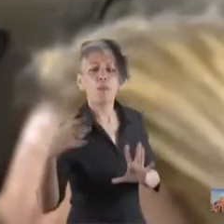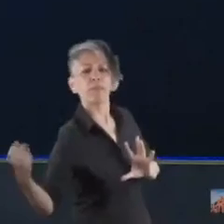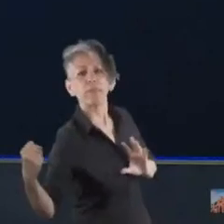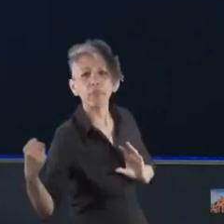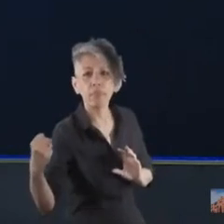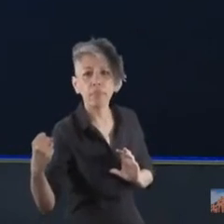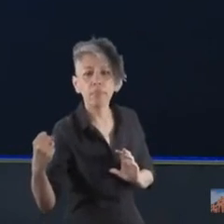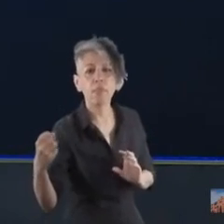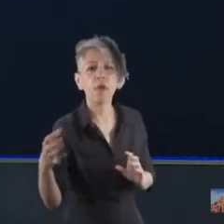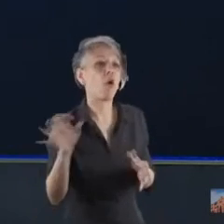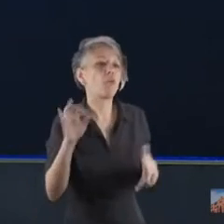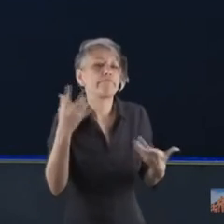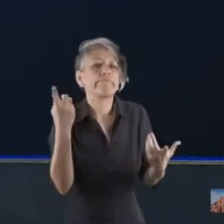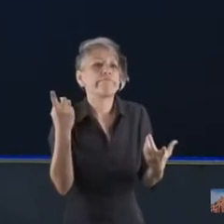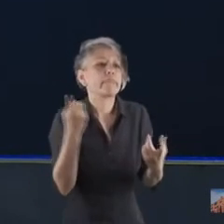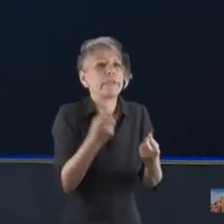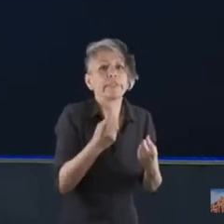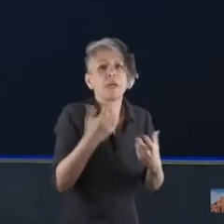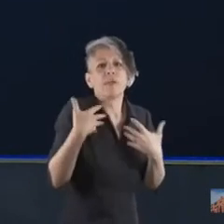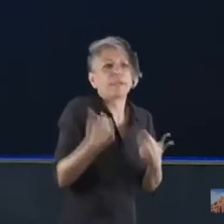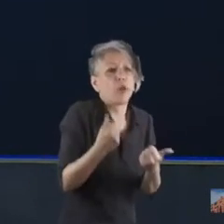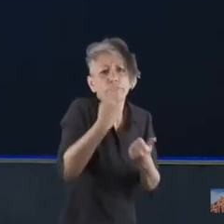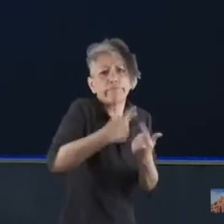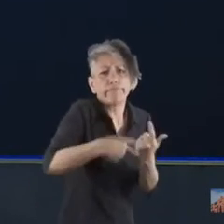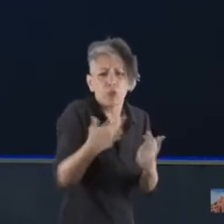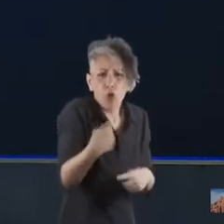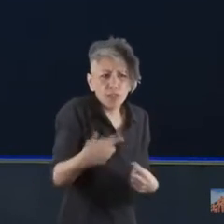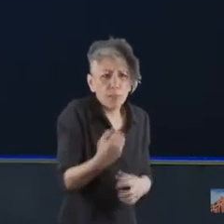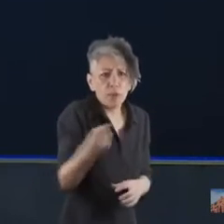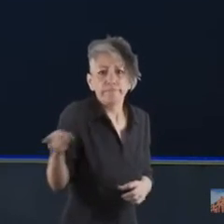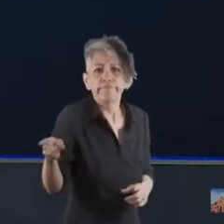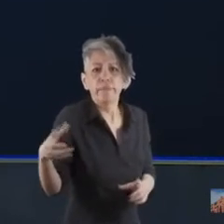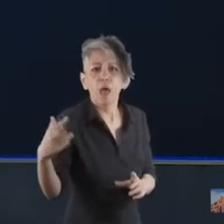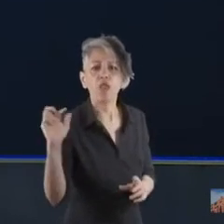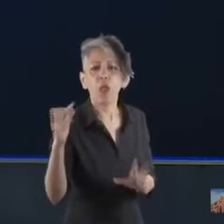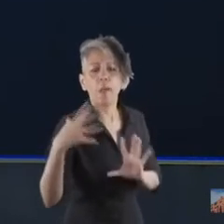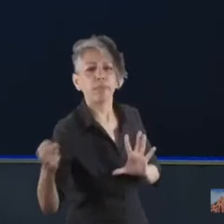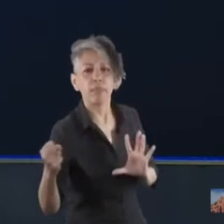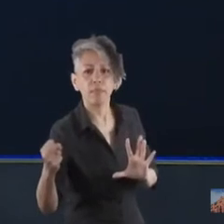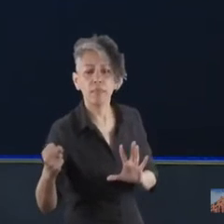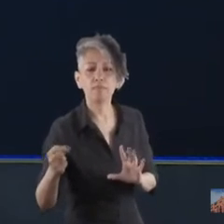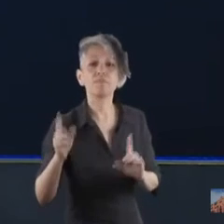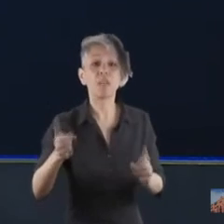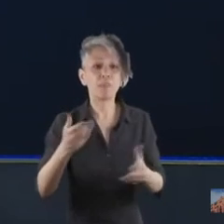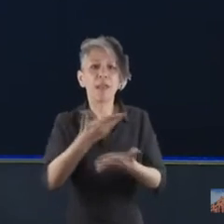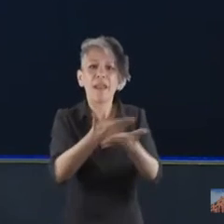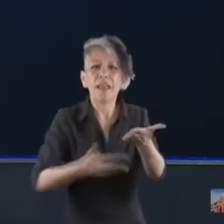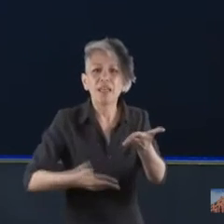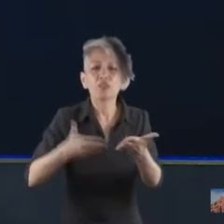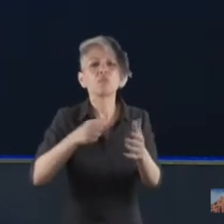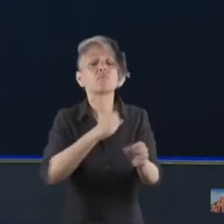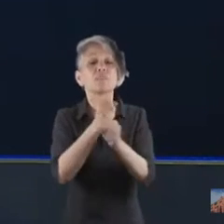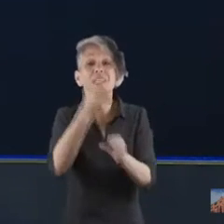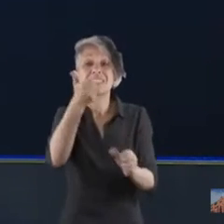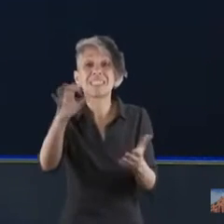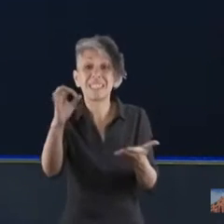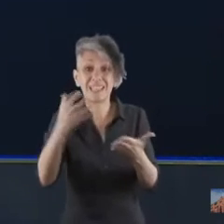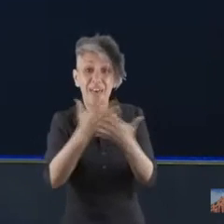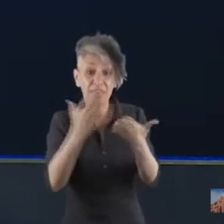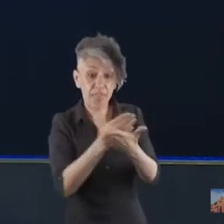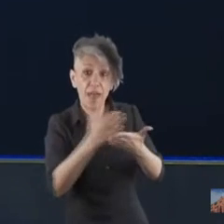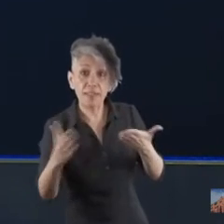u otros fines importantes vamos a abrir un registro por 60 días para que rectifique en su posición frente a la